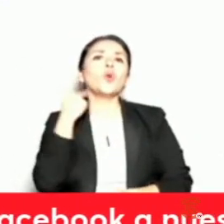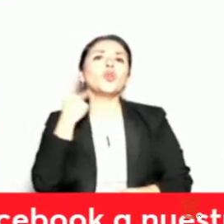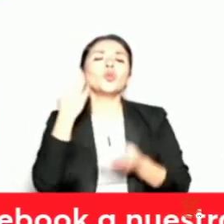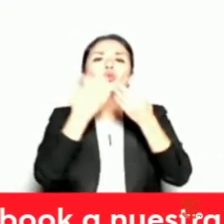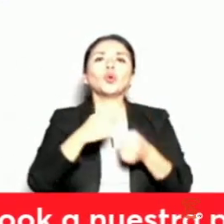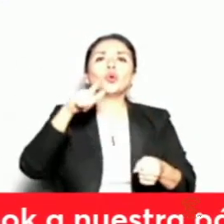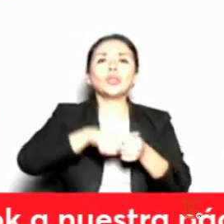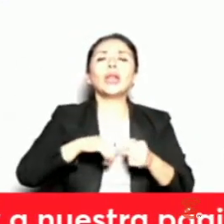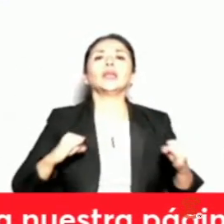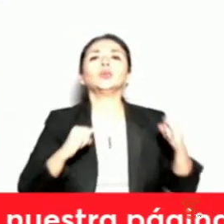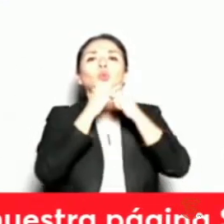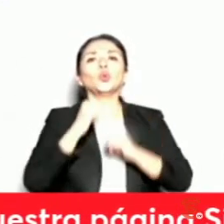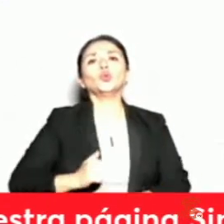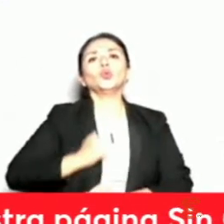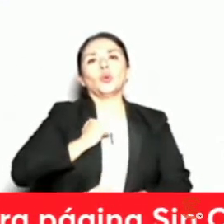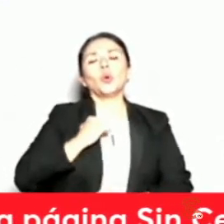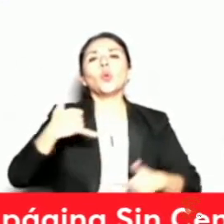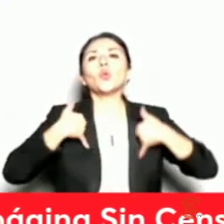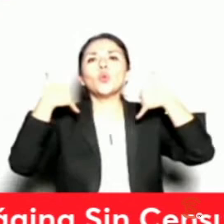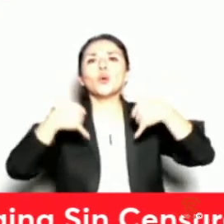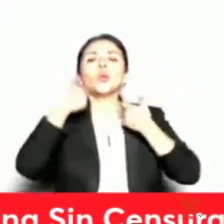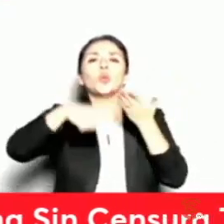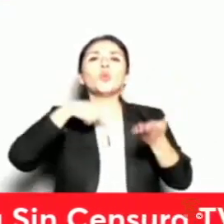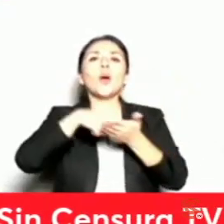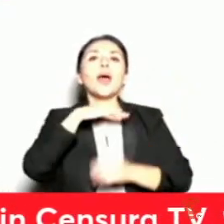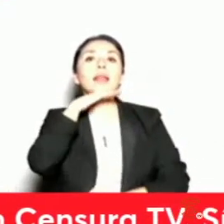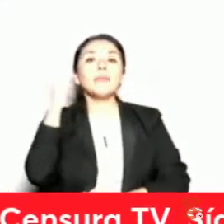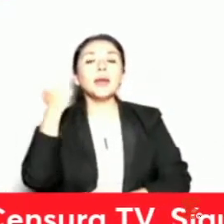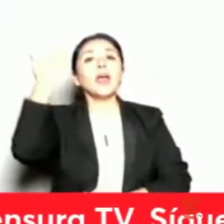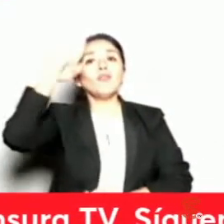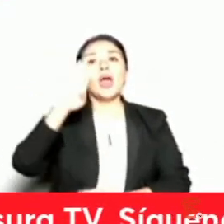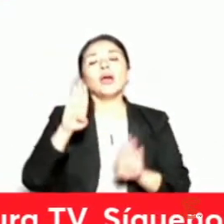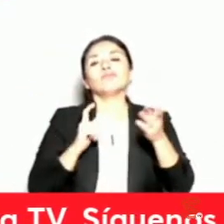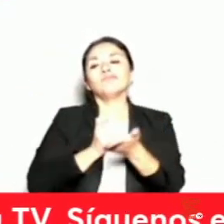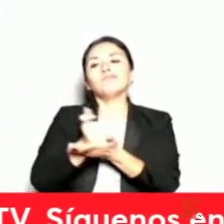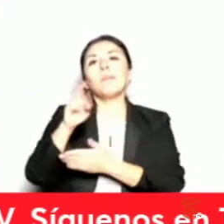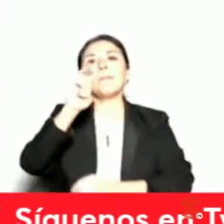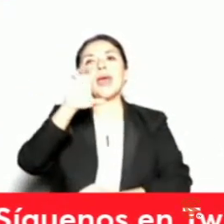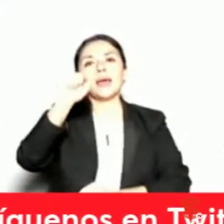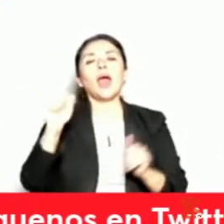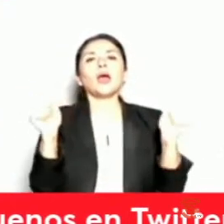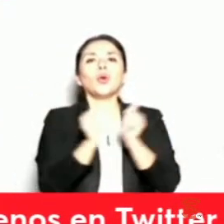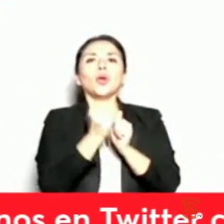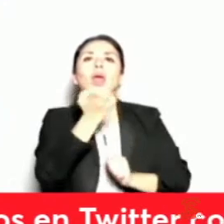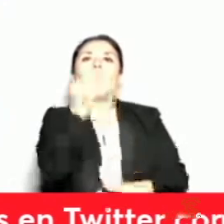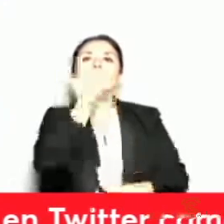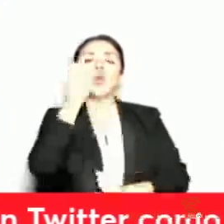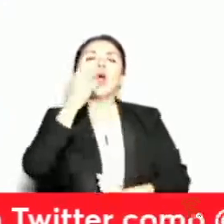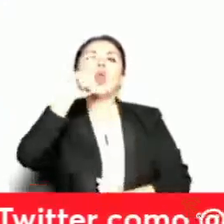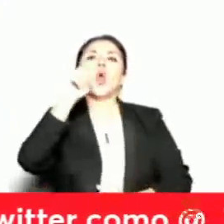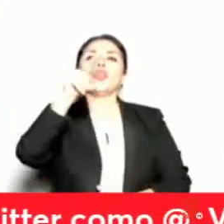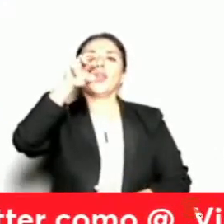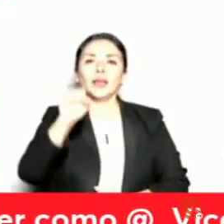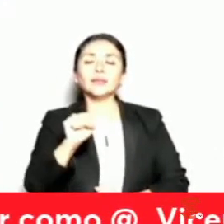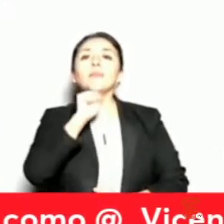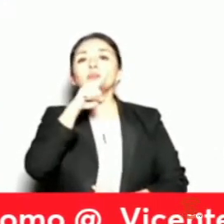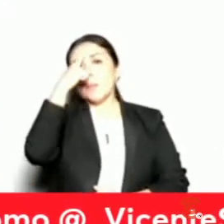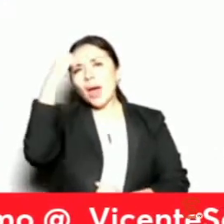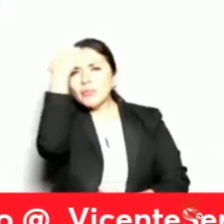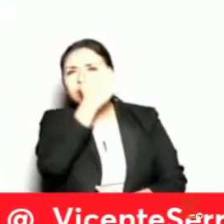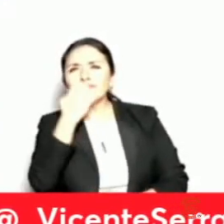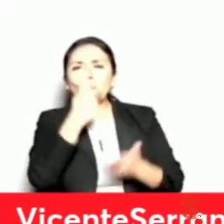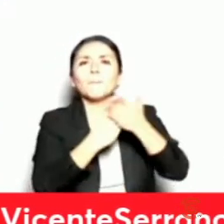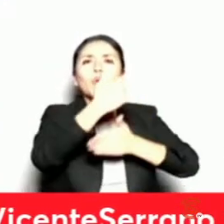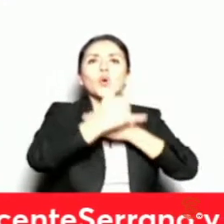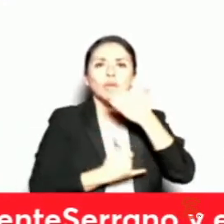Superior de la Juventud Wilhelm Pieck en Alemania, fue becaria por la Building Social Housing Foundation de Londres para evaluar proyectos del